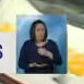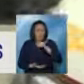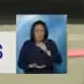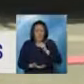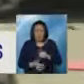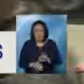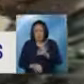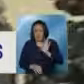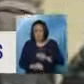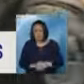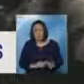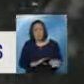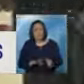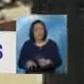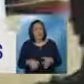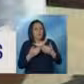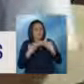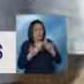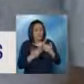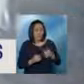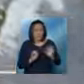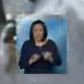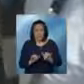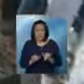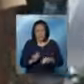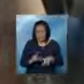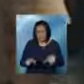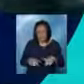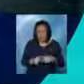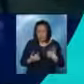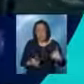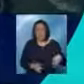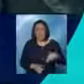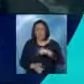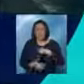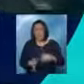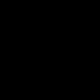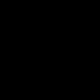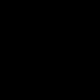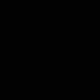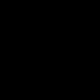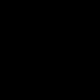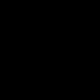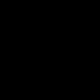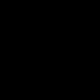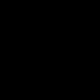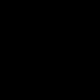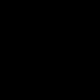encontrados. Bien, Romy, muchísimas gracias. Te rogamos que te quedes en el lugar. Nos vamos a ir contigo en cualquier instante, pero